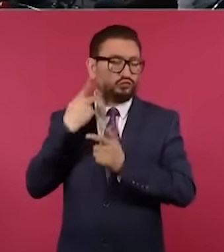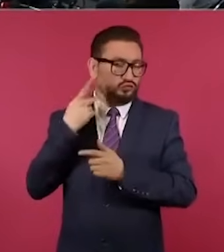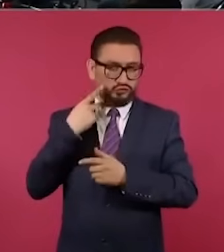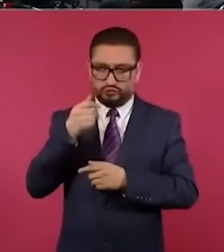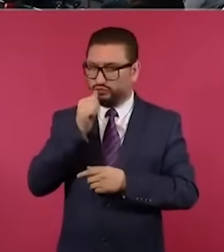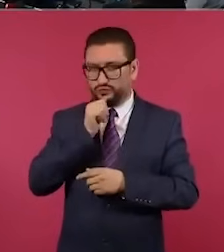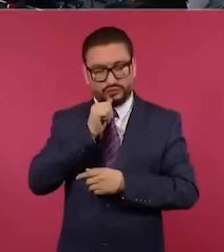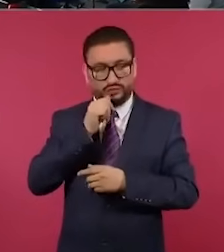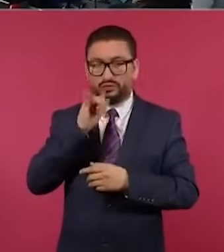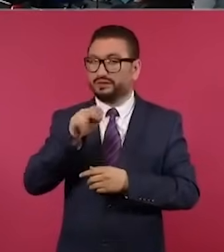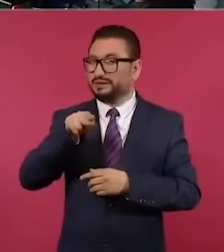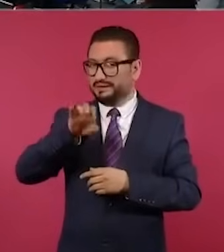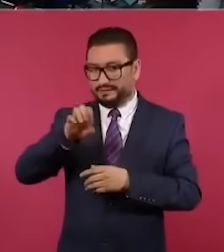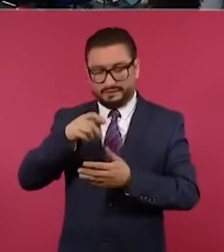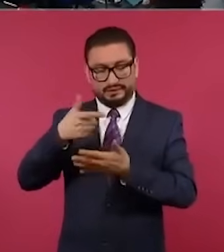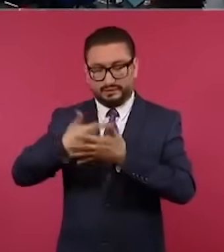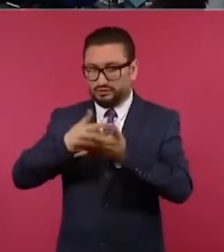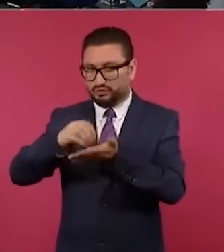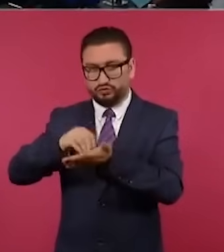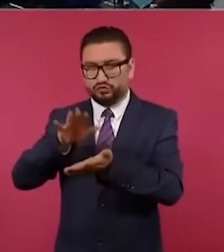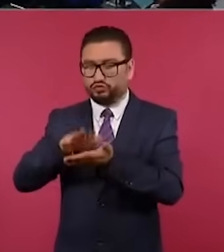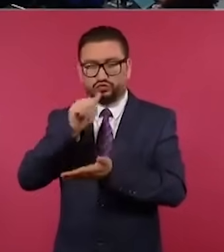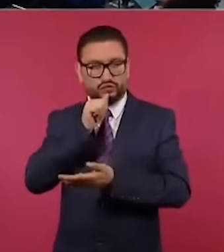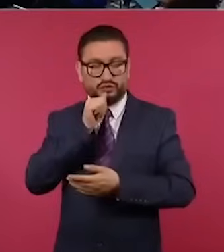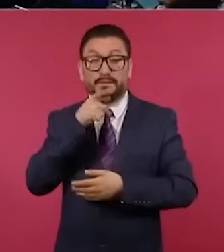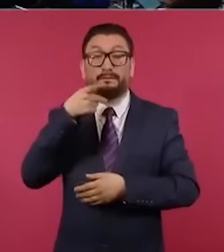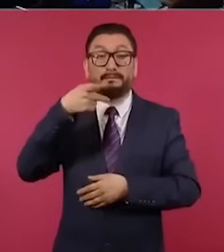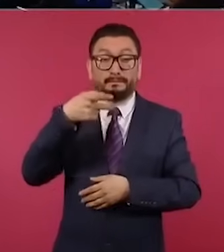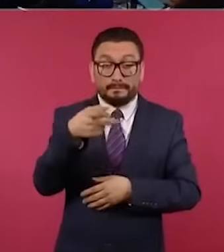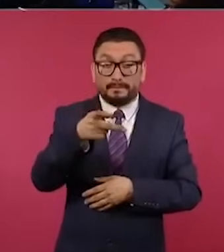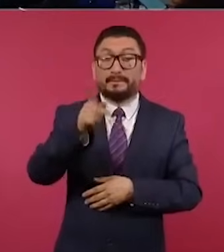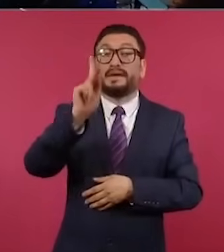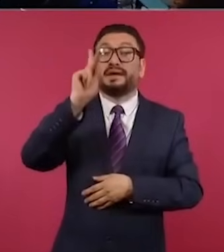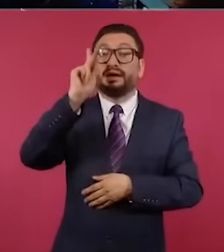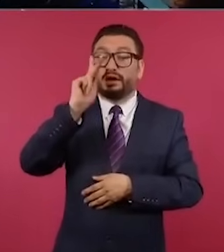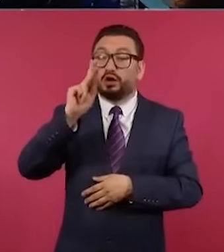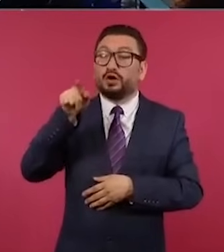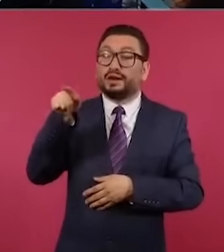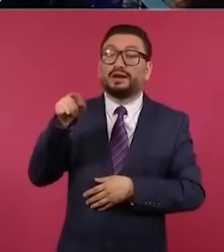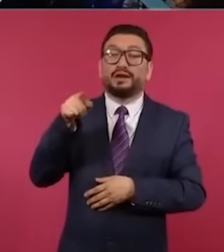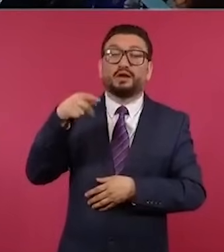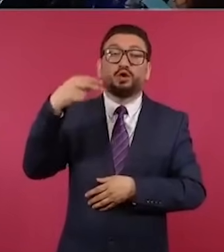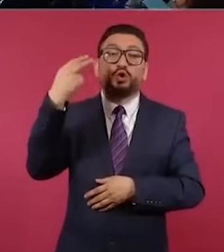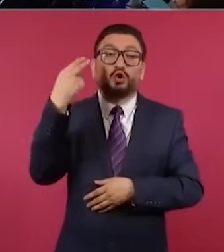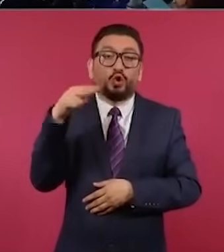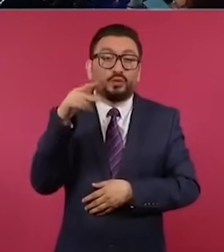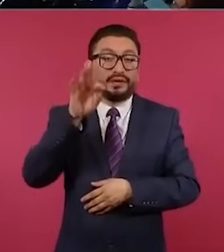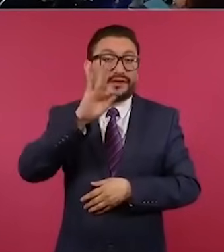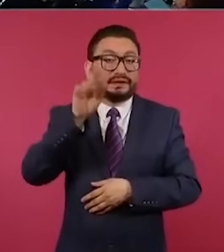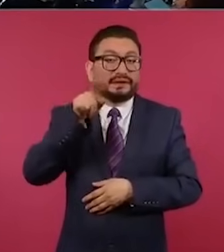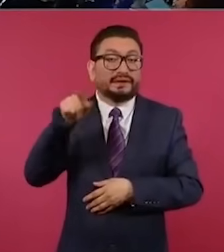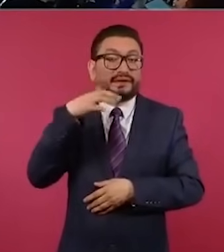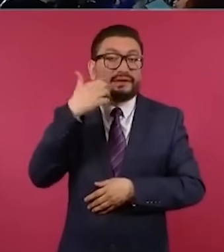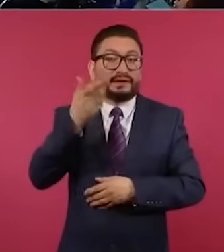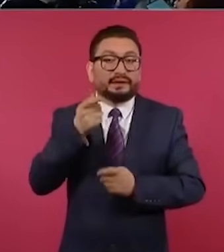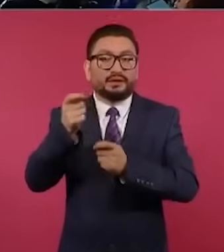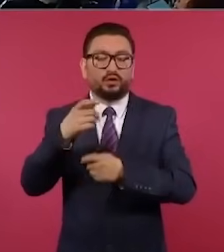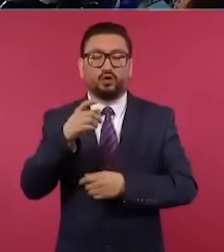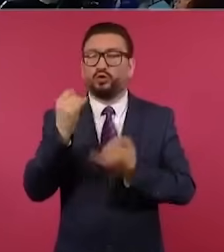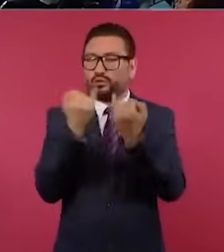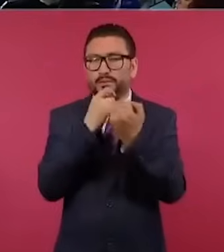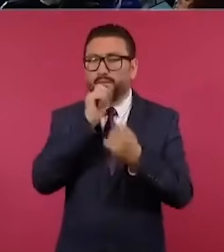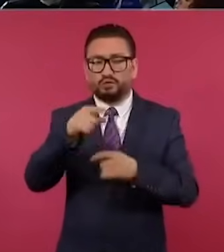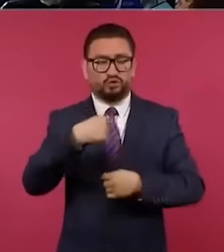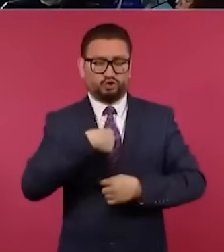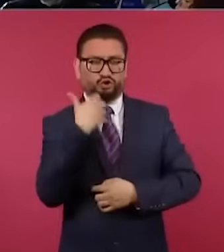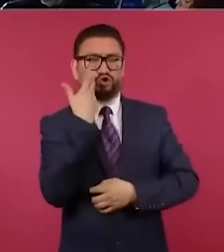INE, pero que en algún momento fueron mencionados para un cargo o ellos mismos dijeron aspirar